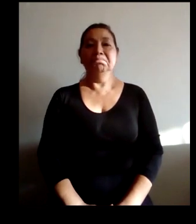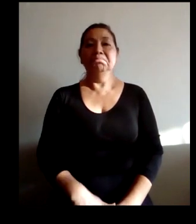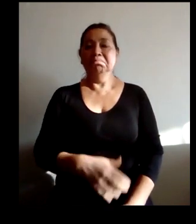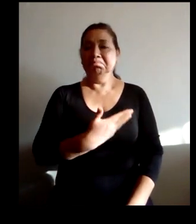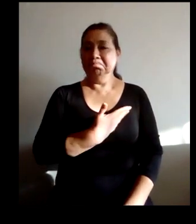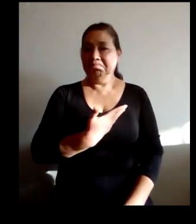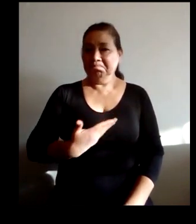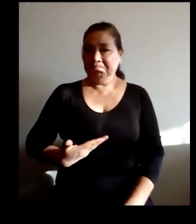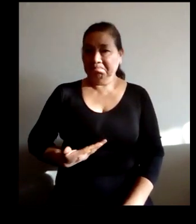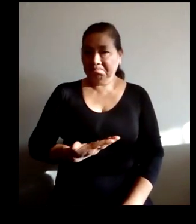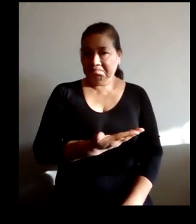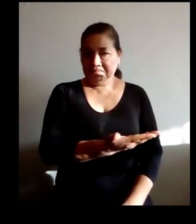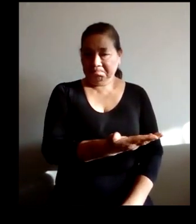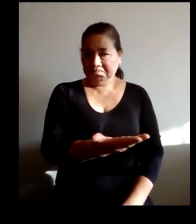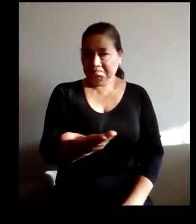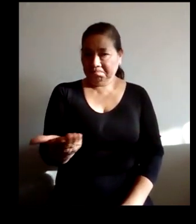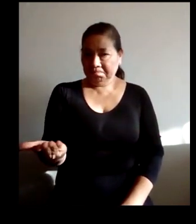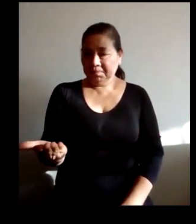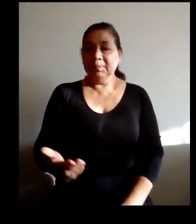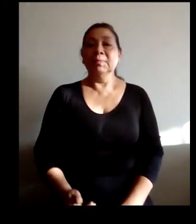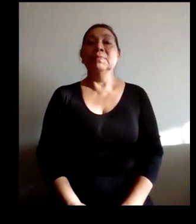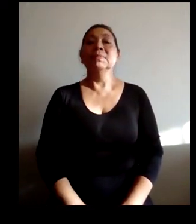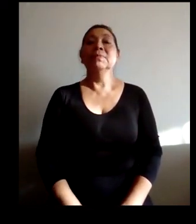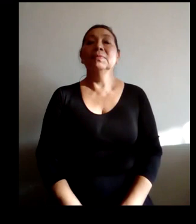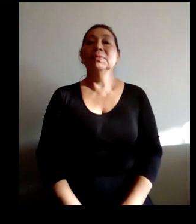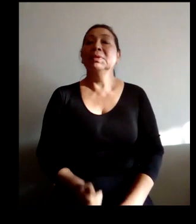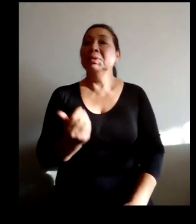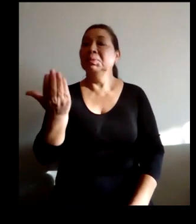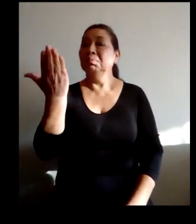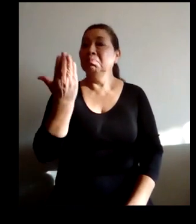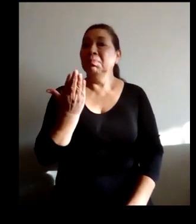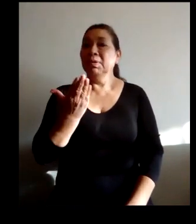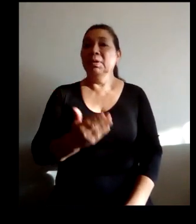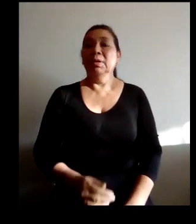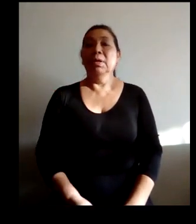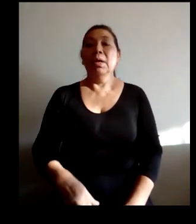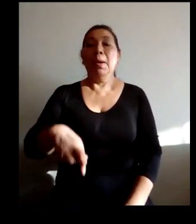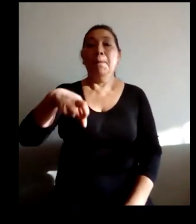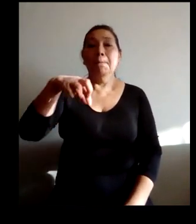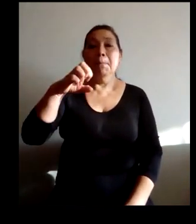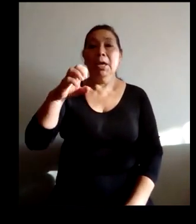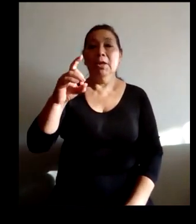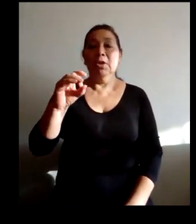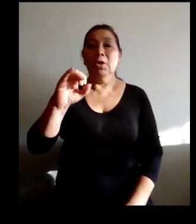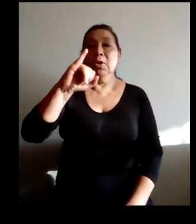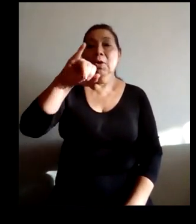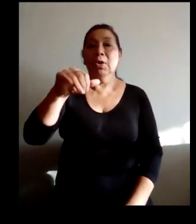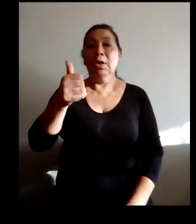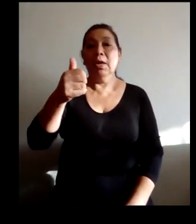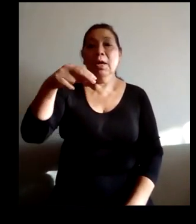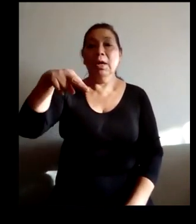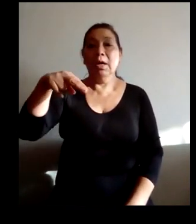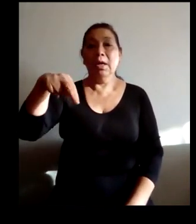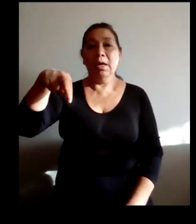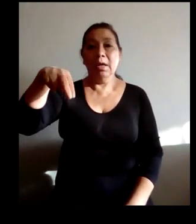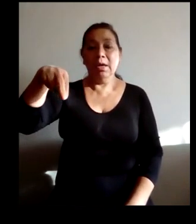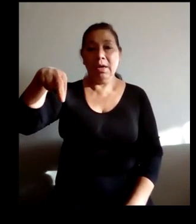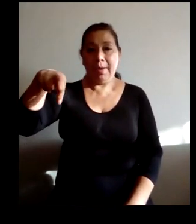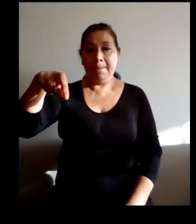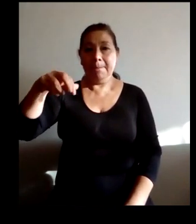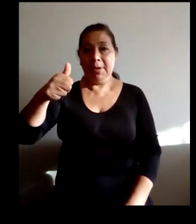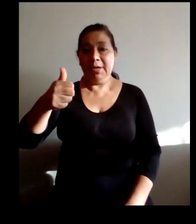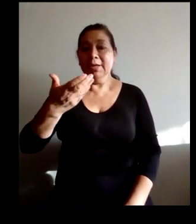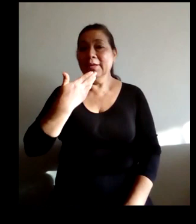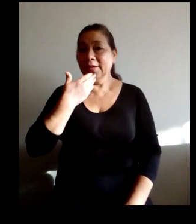Bien, señor presidente, señores magistrados. En este caso estamos ante la demanda del señor Pedro Janampa Ochoa. Esto